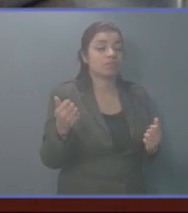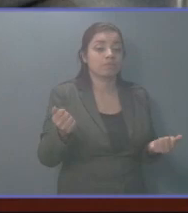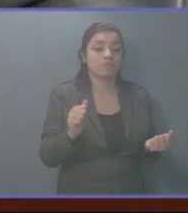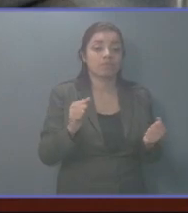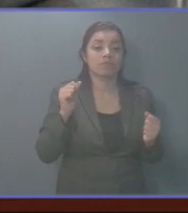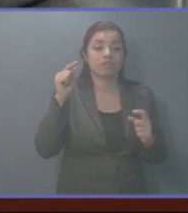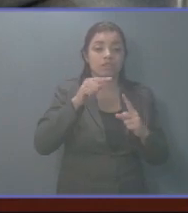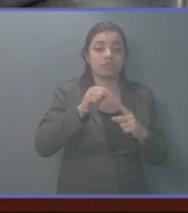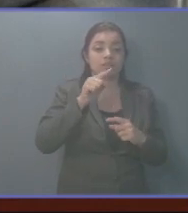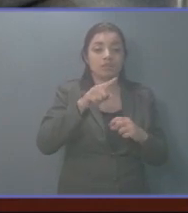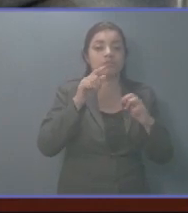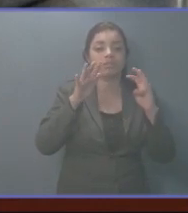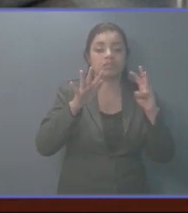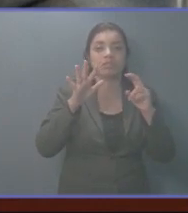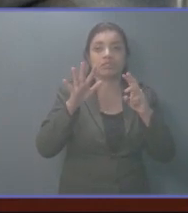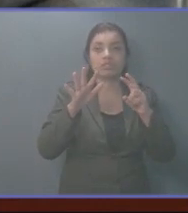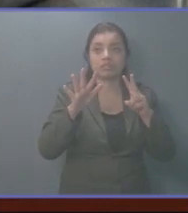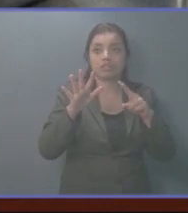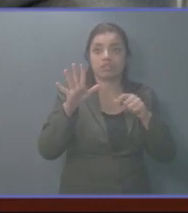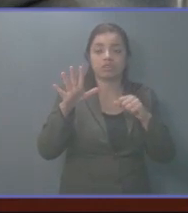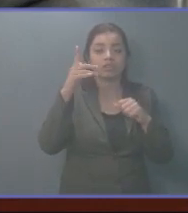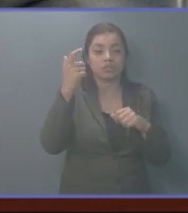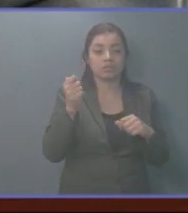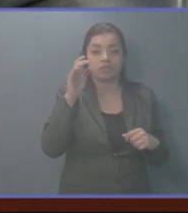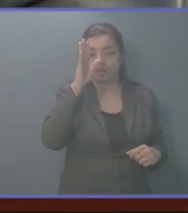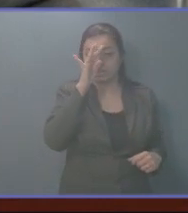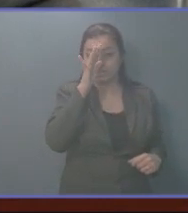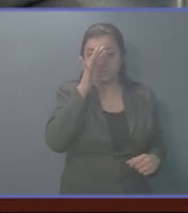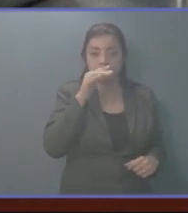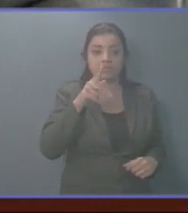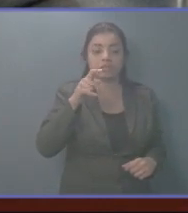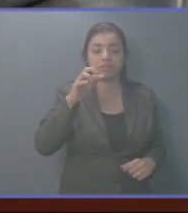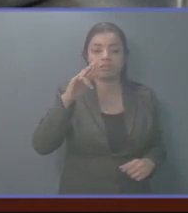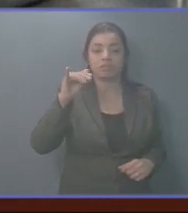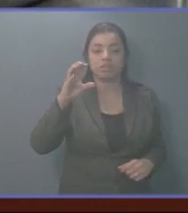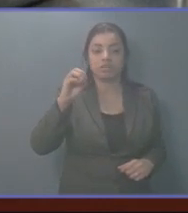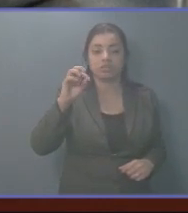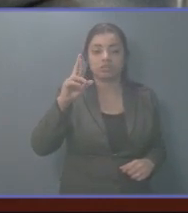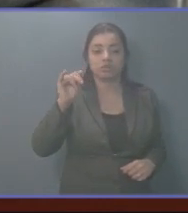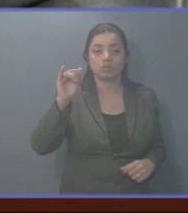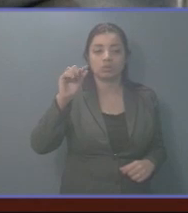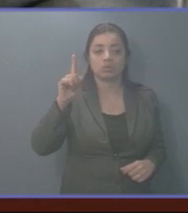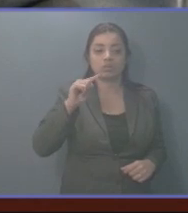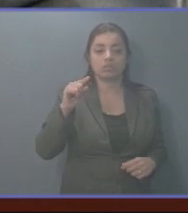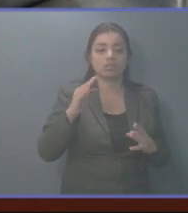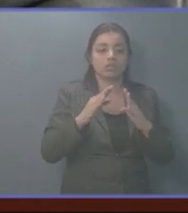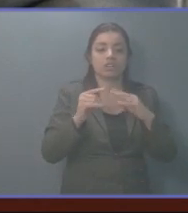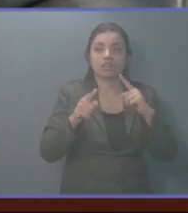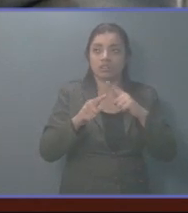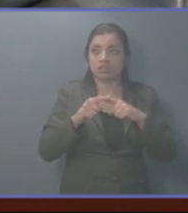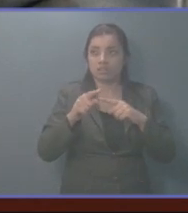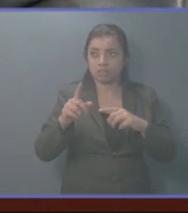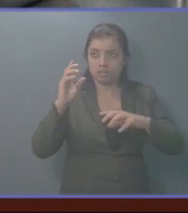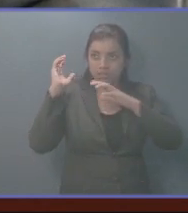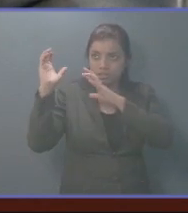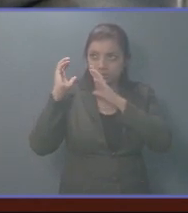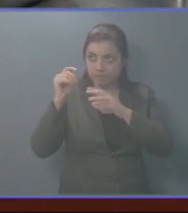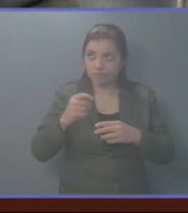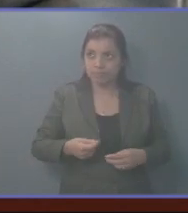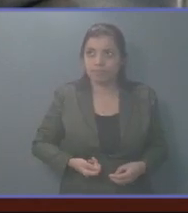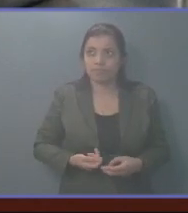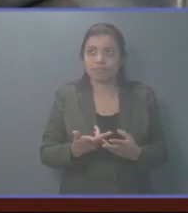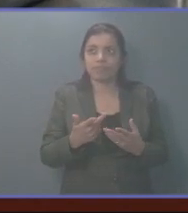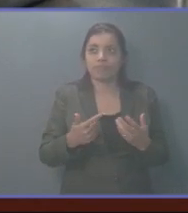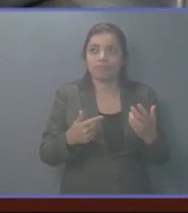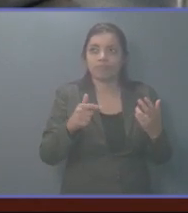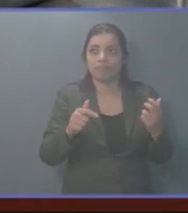historia hasta el año de 1875, cuando en el mes de febrero Fray Patricio Ruiz, párroco de ese entonces de la iglesia de Santo Domingo de Sonsonate, convocó a las cofradías de los